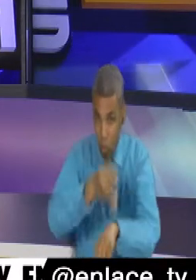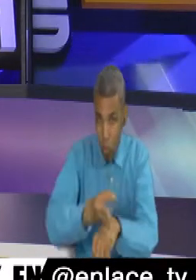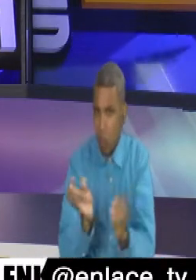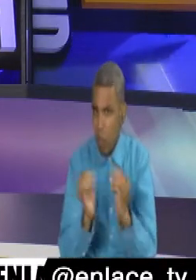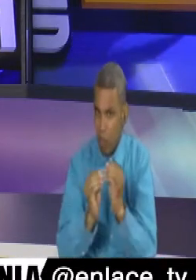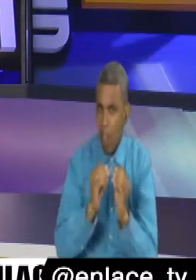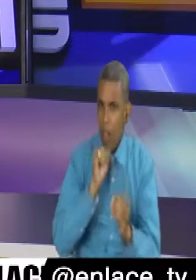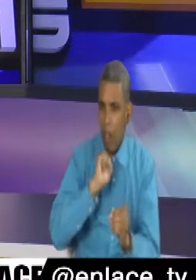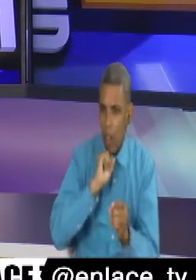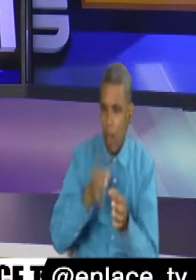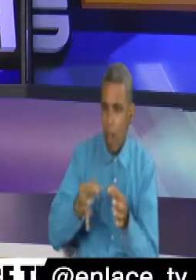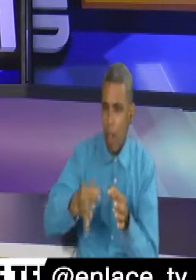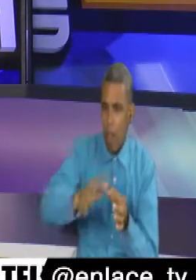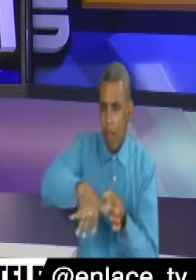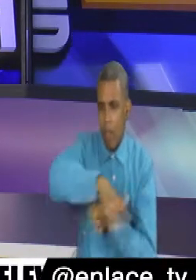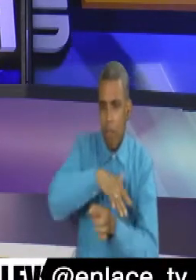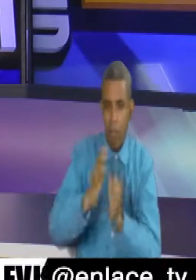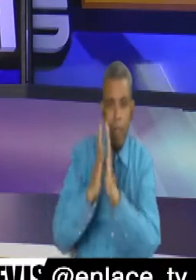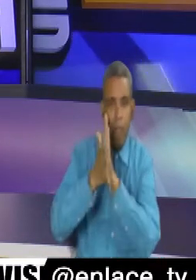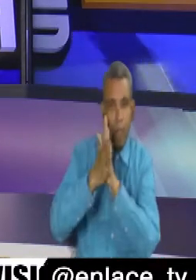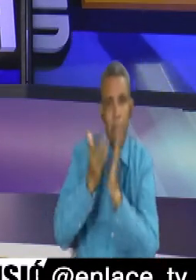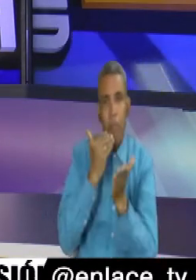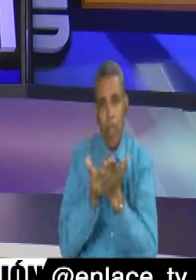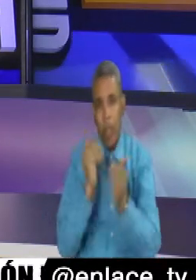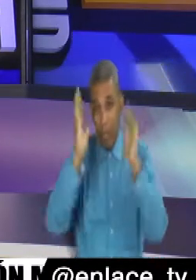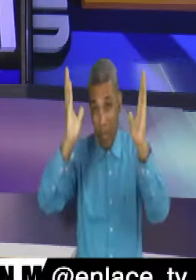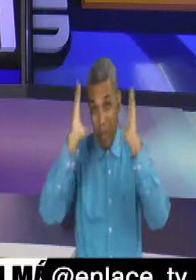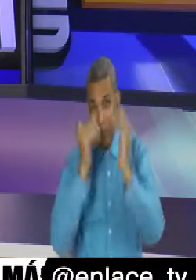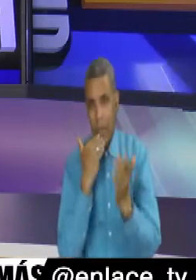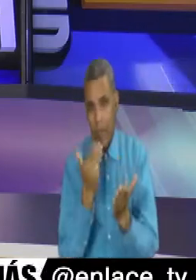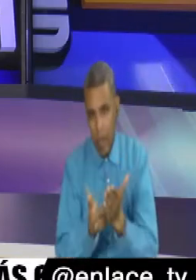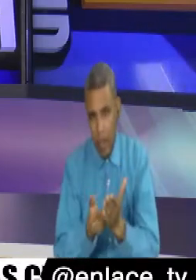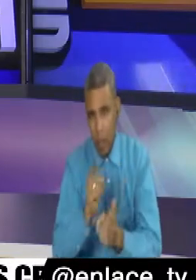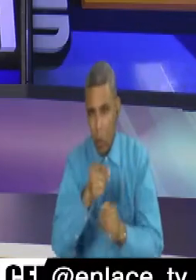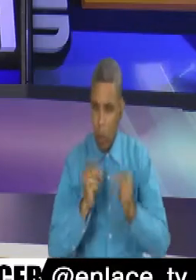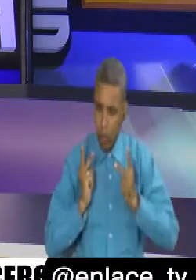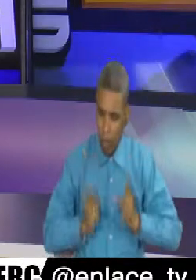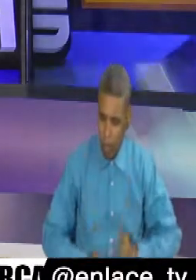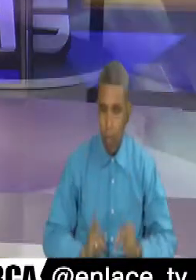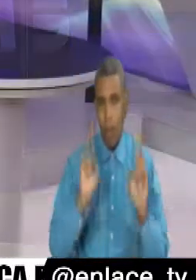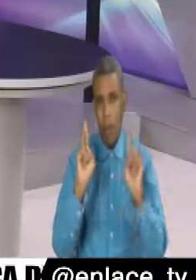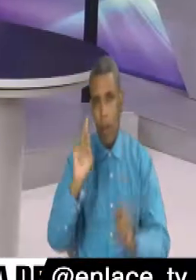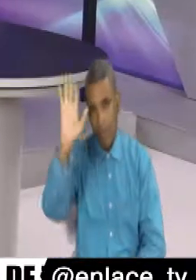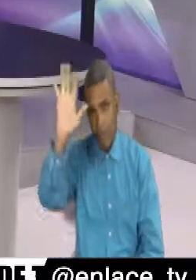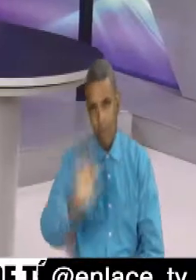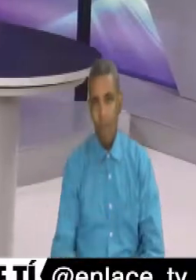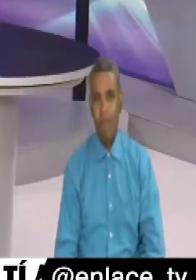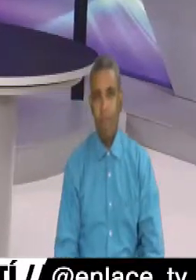pasa en nuestra ciudad y región. A ustedes gracias por preferirnos y que tengan todos una feliz noche.